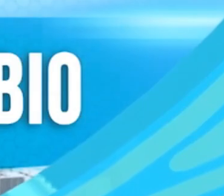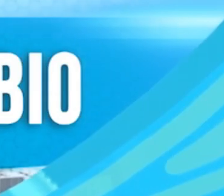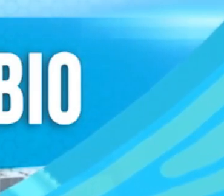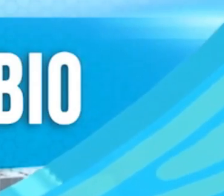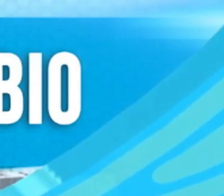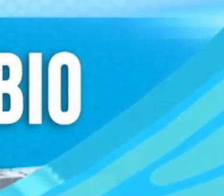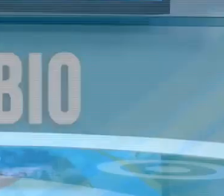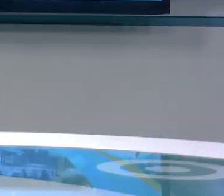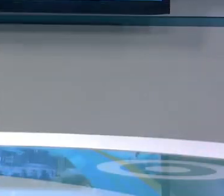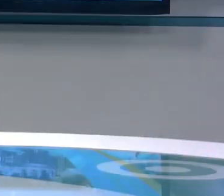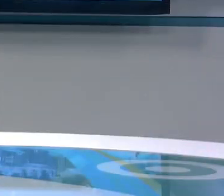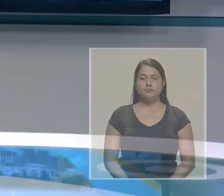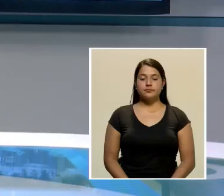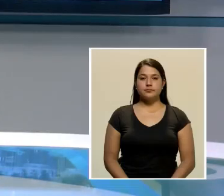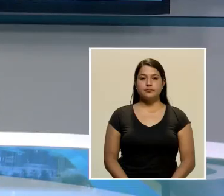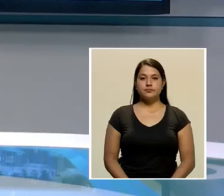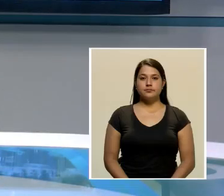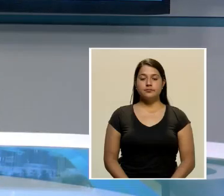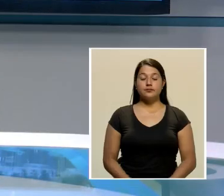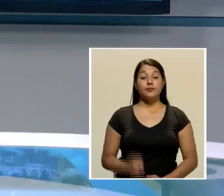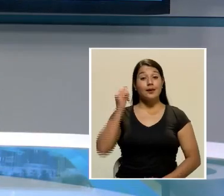centavos.